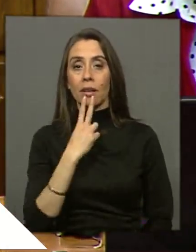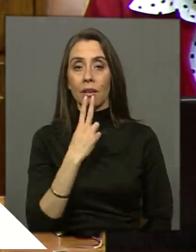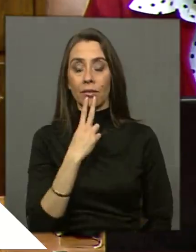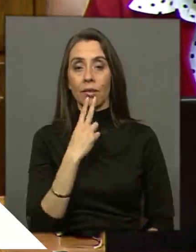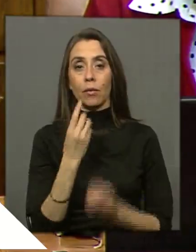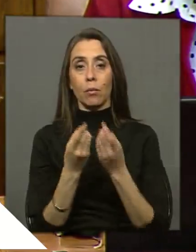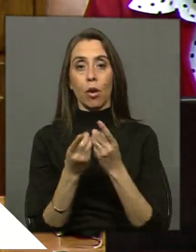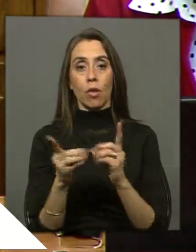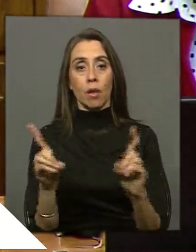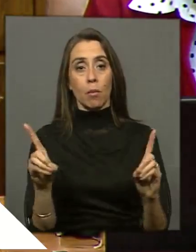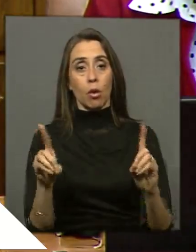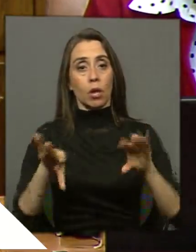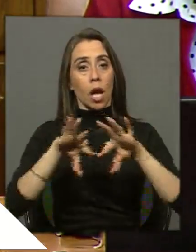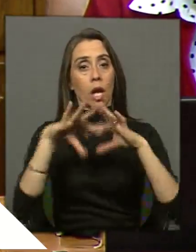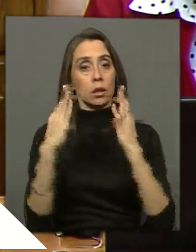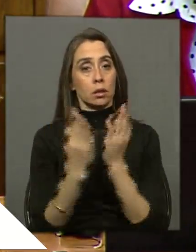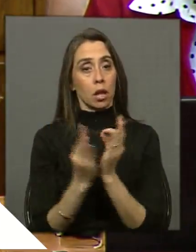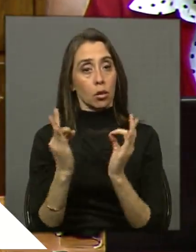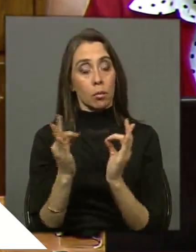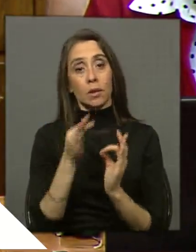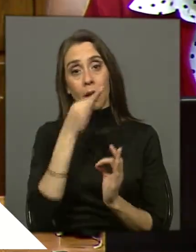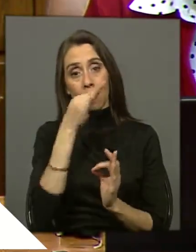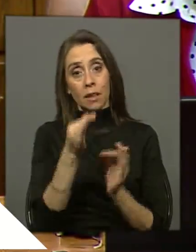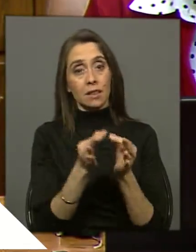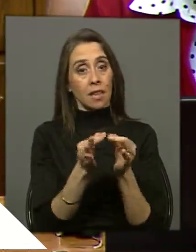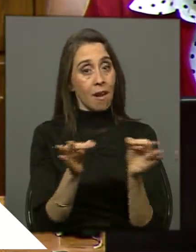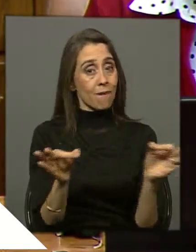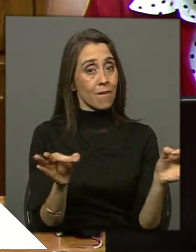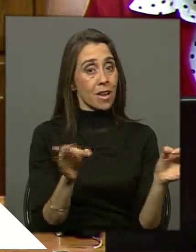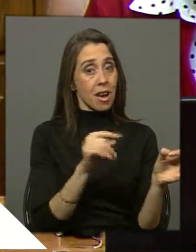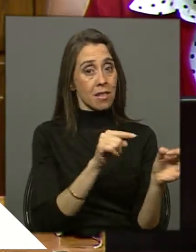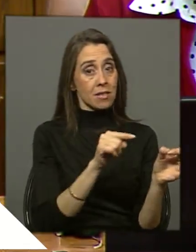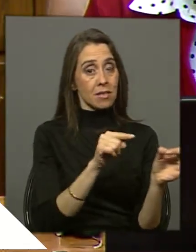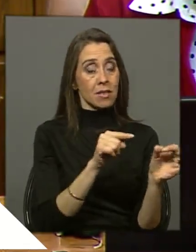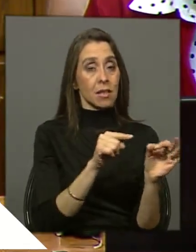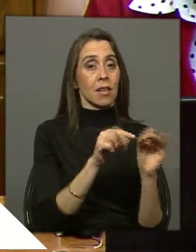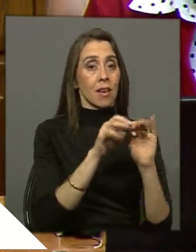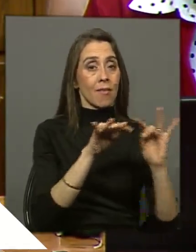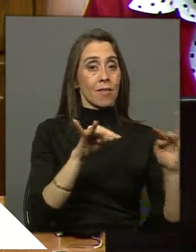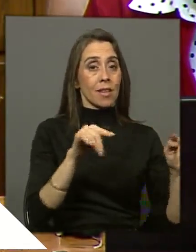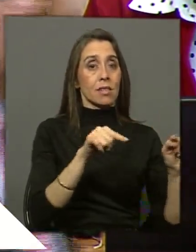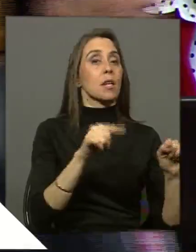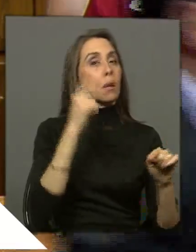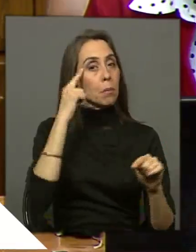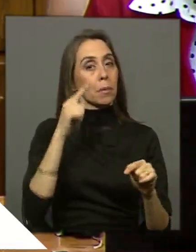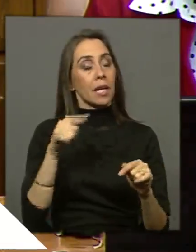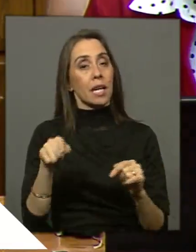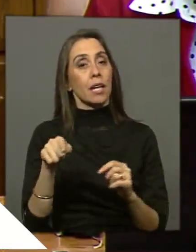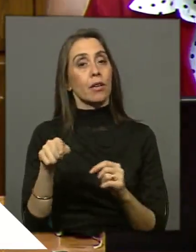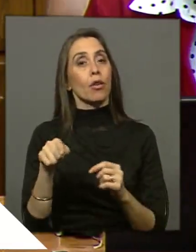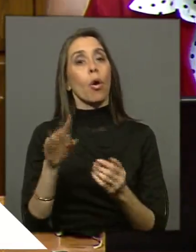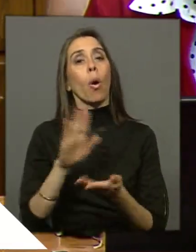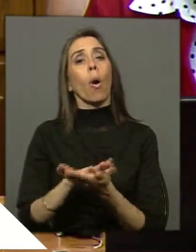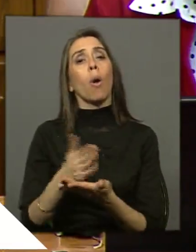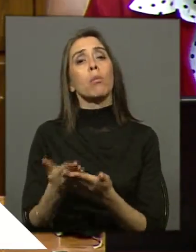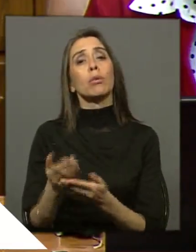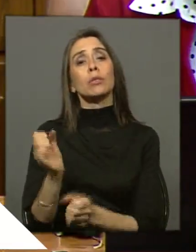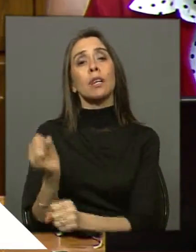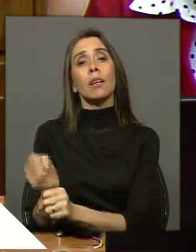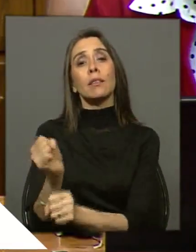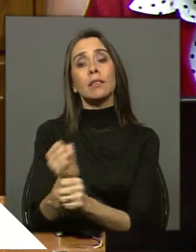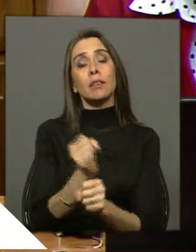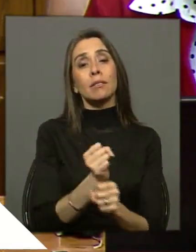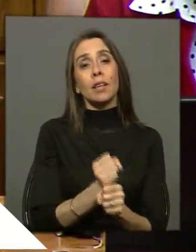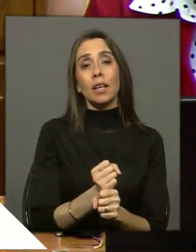una democracia plena, se dice. Pero en esto de las situaciones laborales no tenemos todavía una